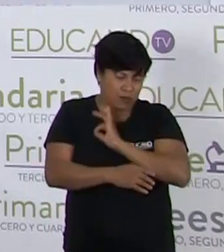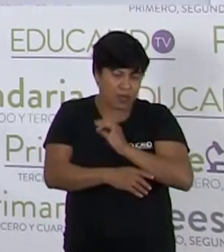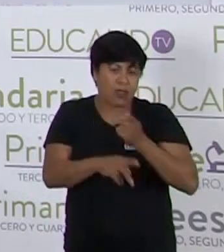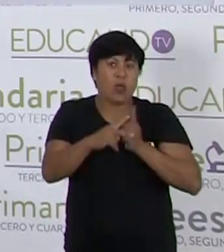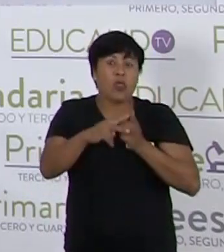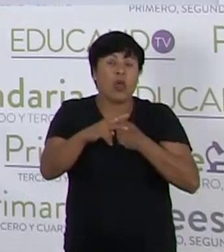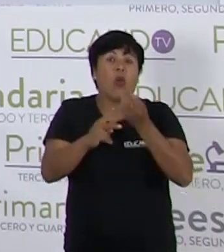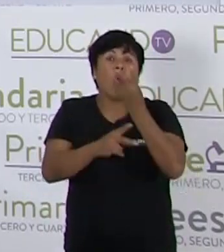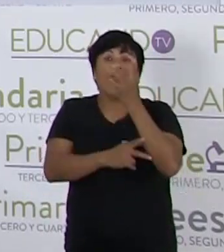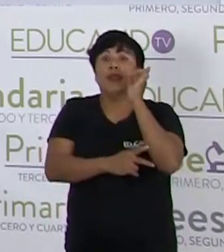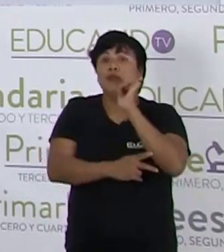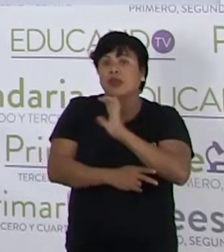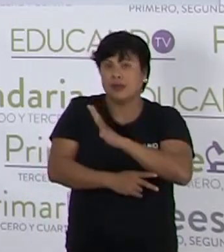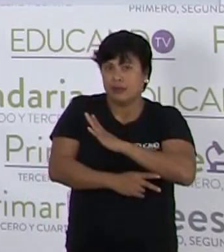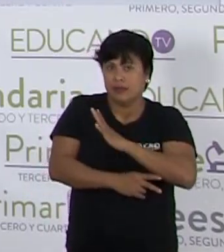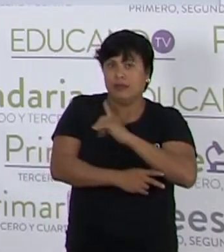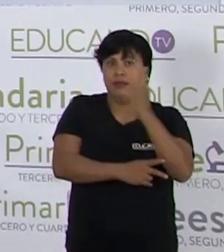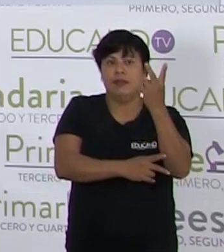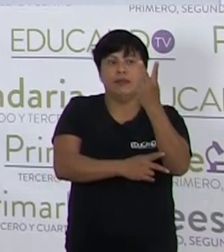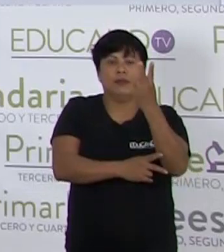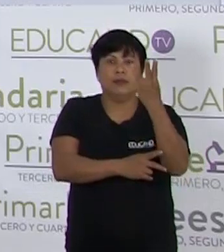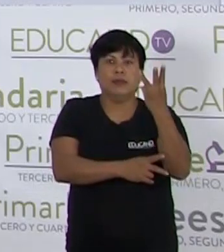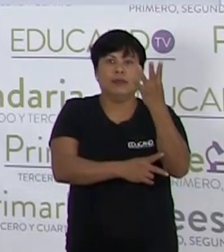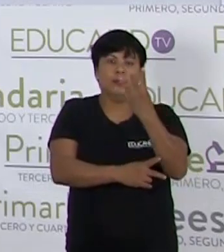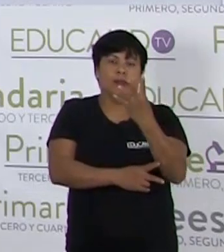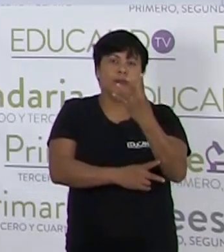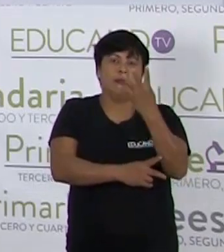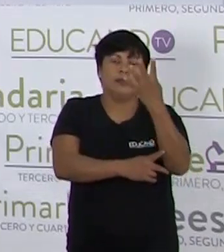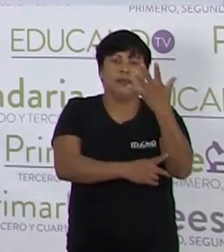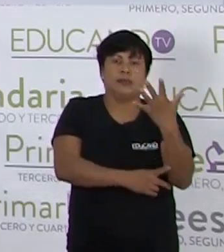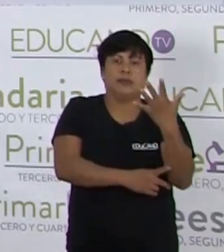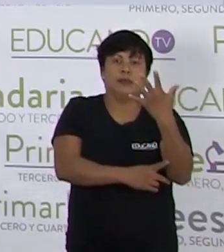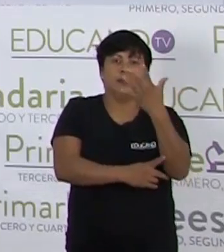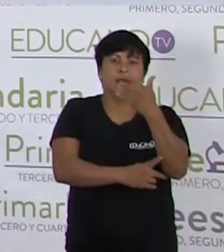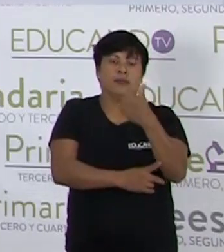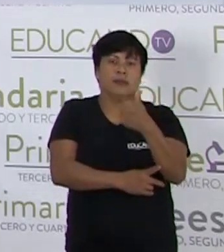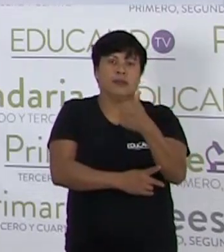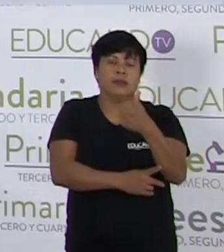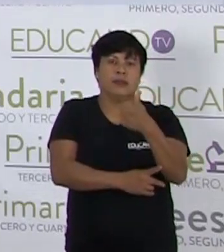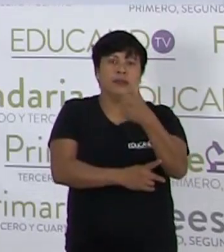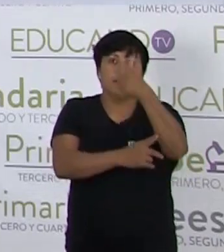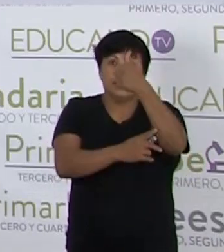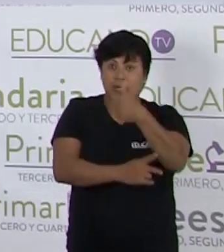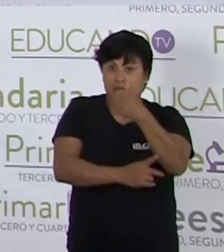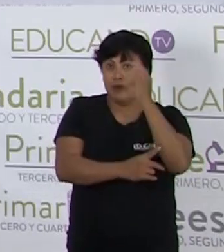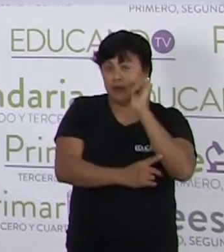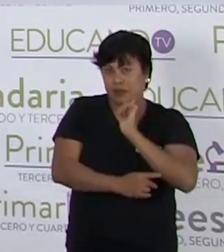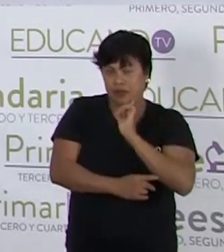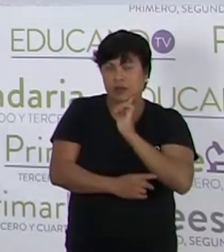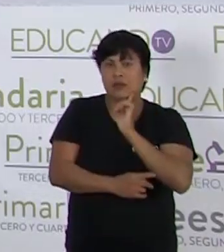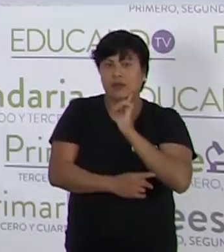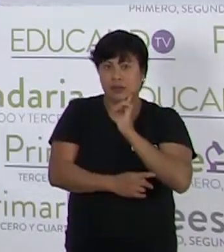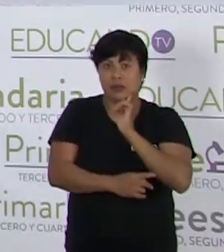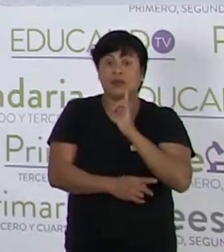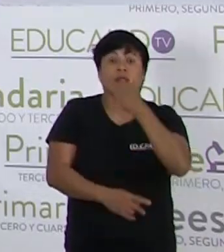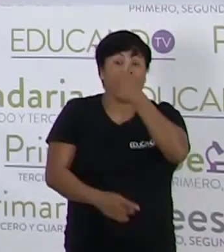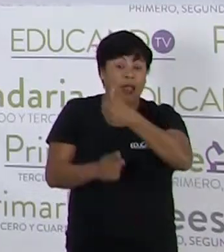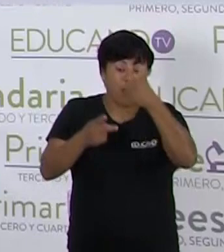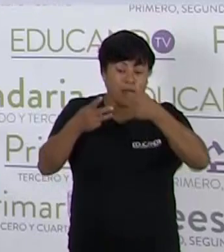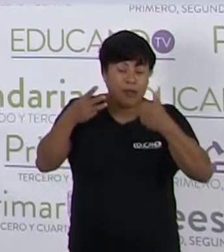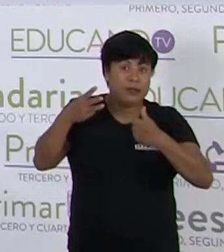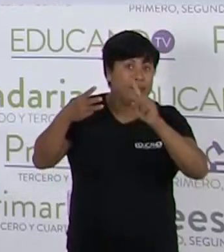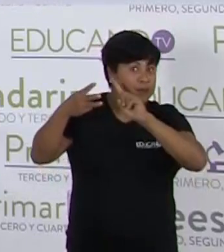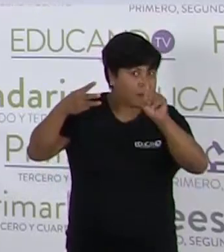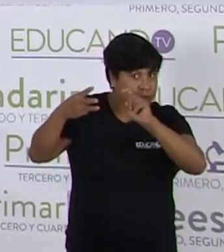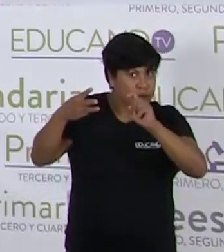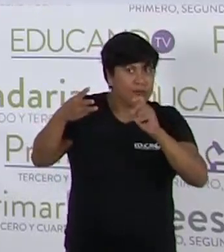contamos cuántas niñas hay acá. 1, 2, 3, 4, 5, 6 niñas. Si cada niña vale